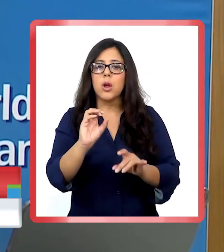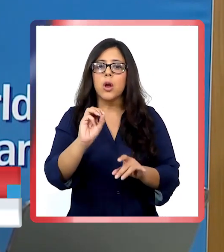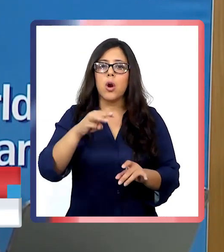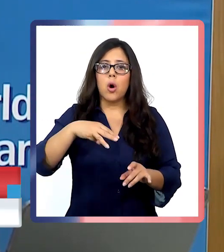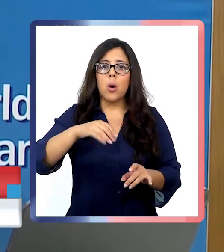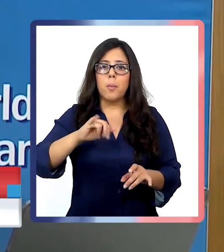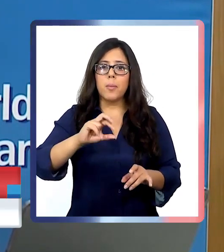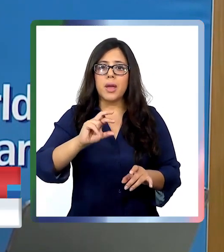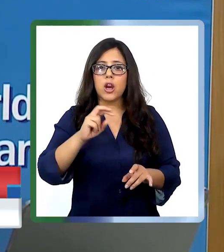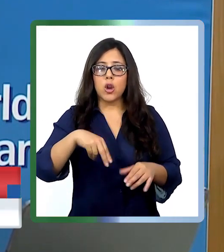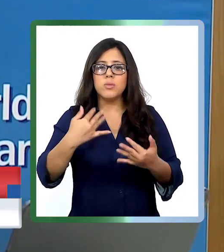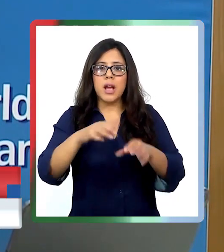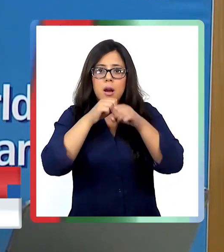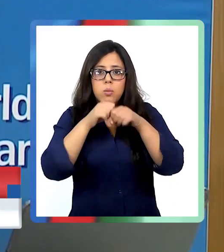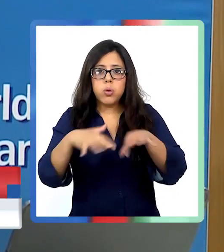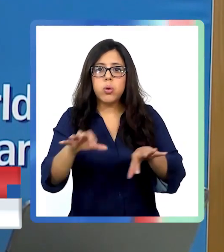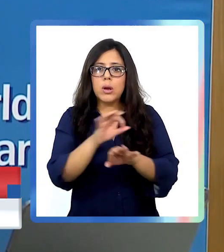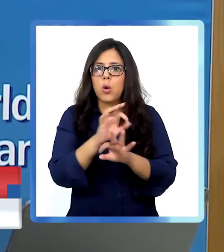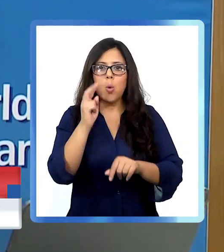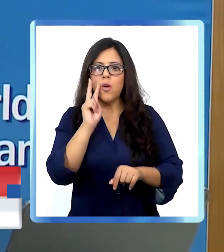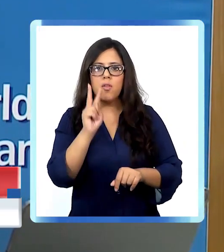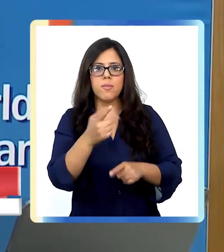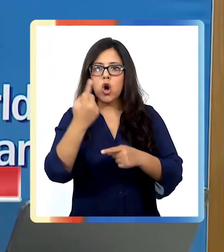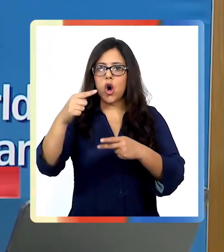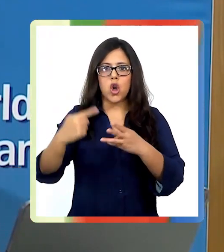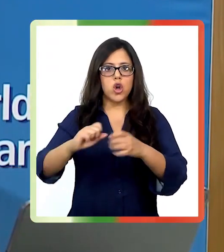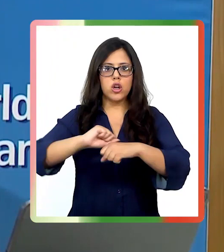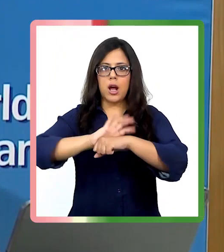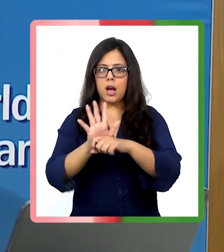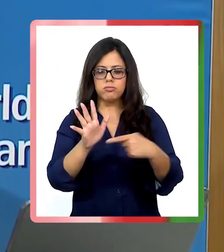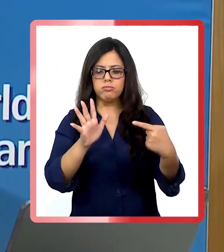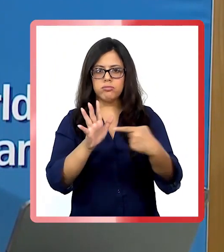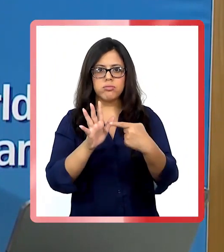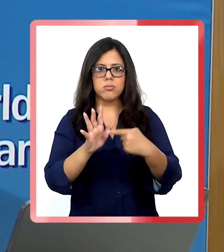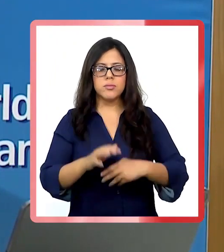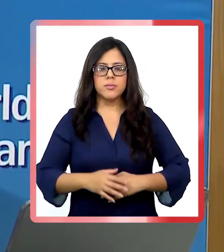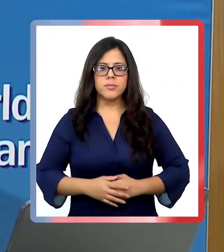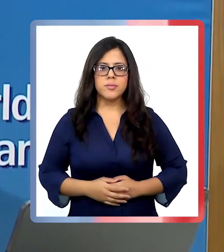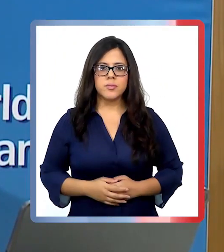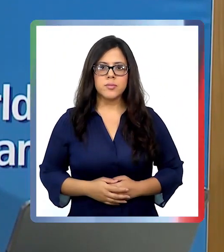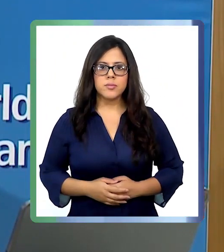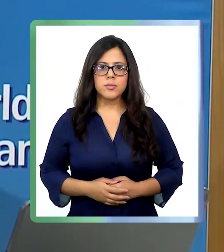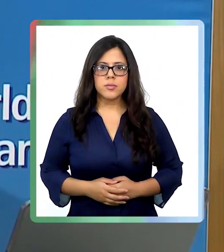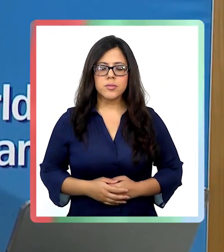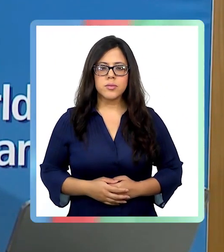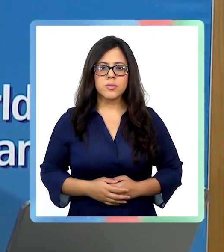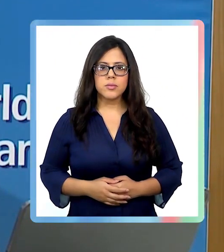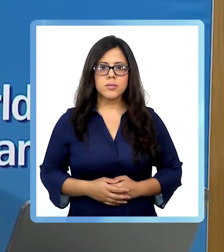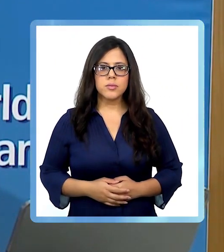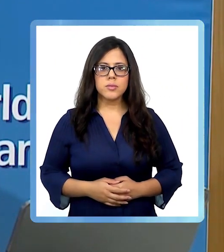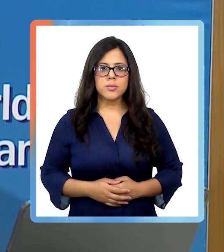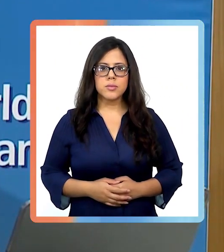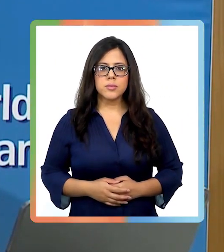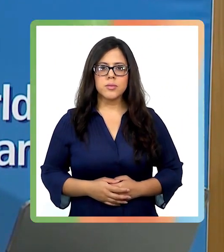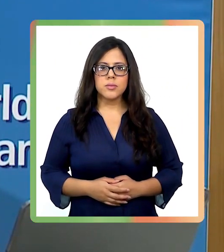aún. Omicron se está esparciendo a un ritmo que no hemos visto con ninguna otra variante.